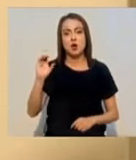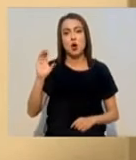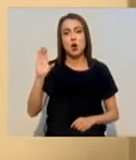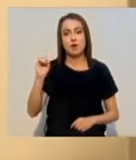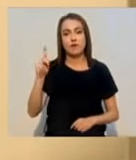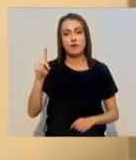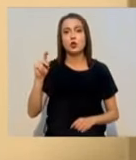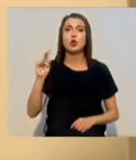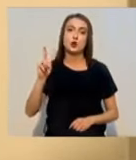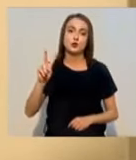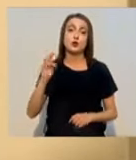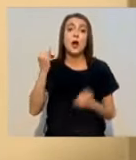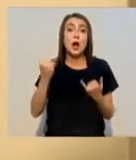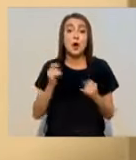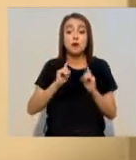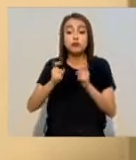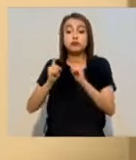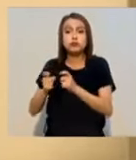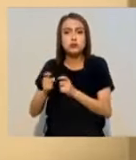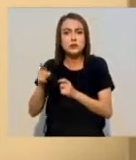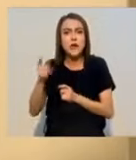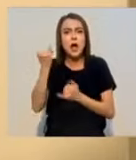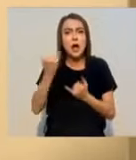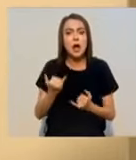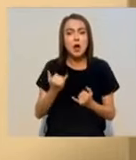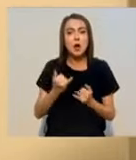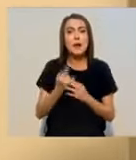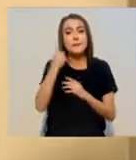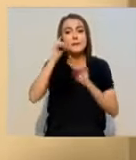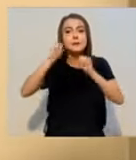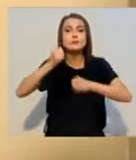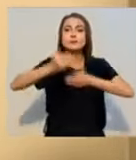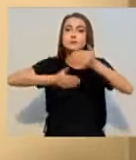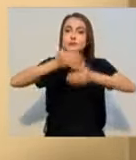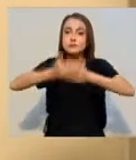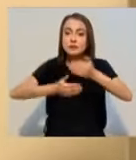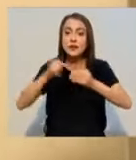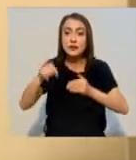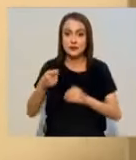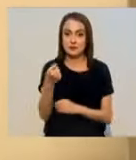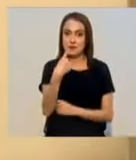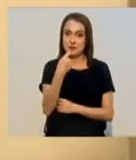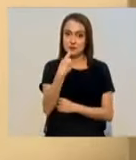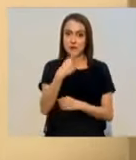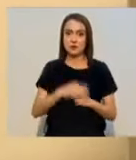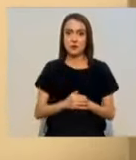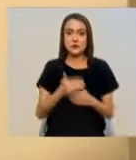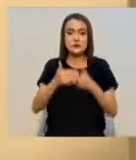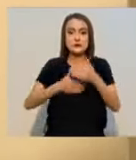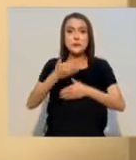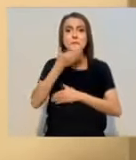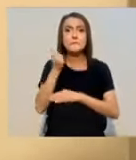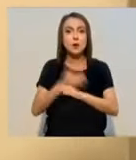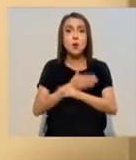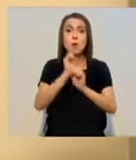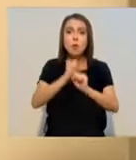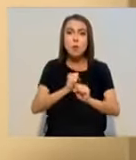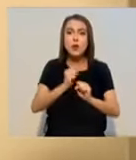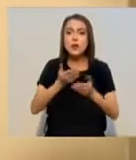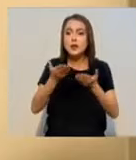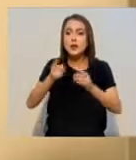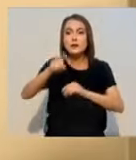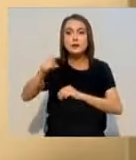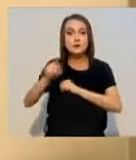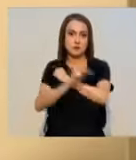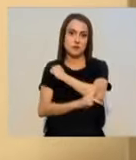recursos donados serán invertidos en optimizar la producción de este medicamento para que pueda suplir las